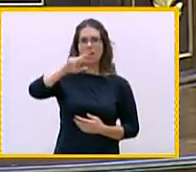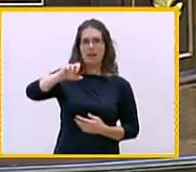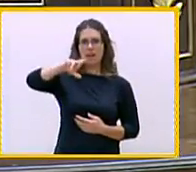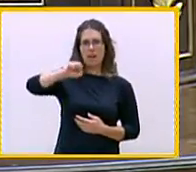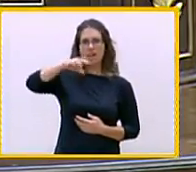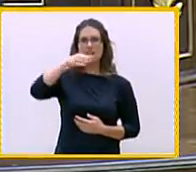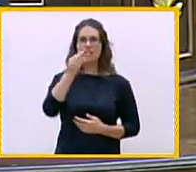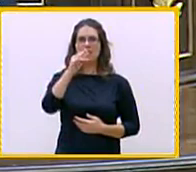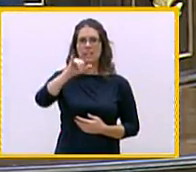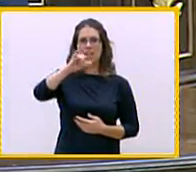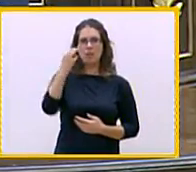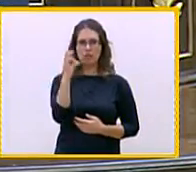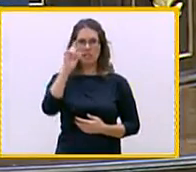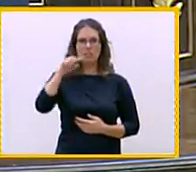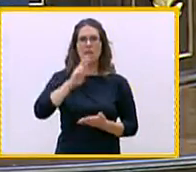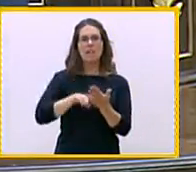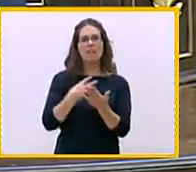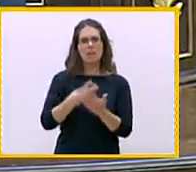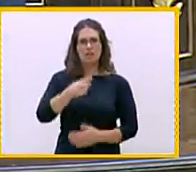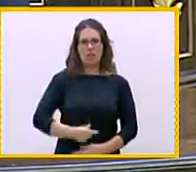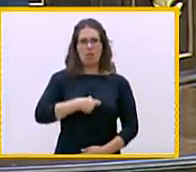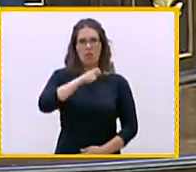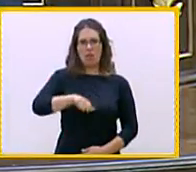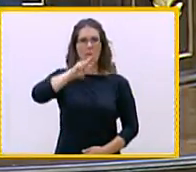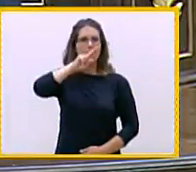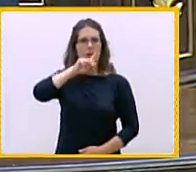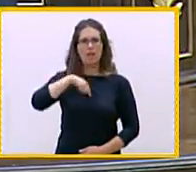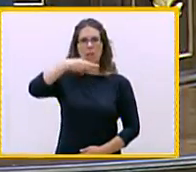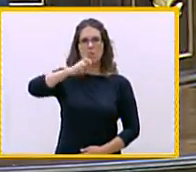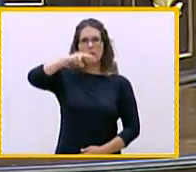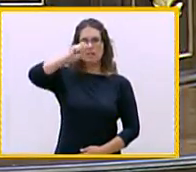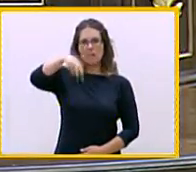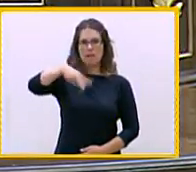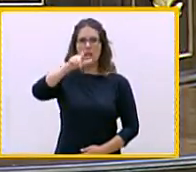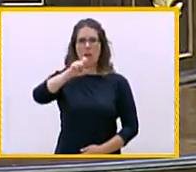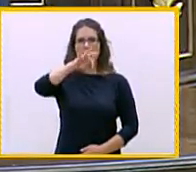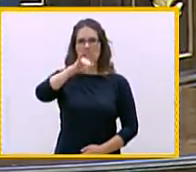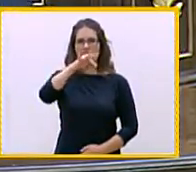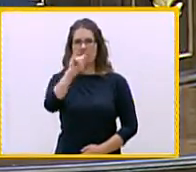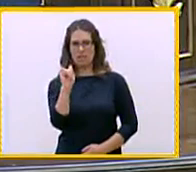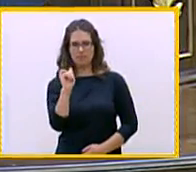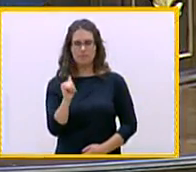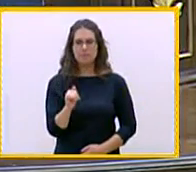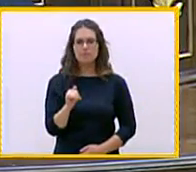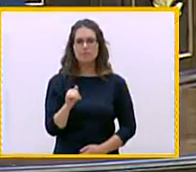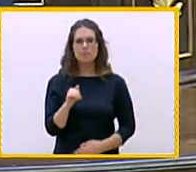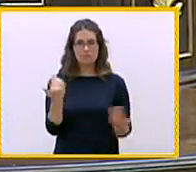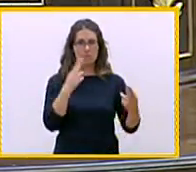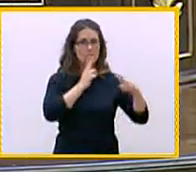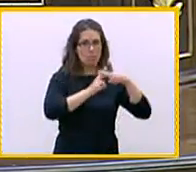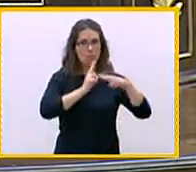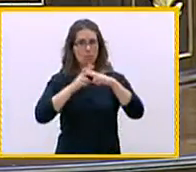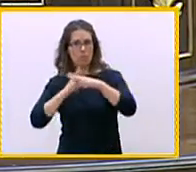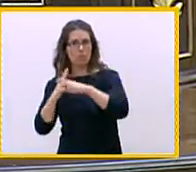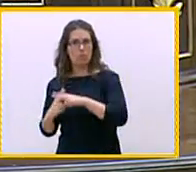y el intérprete civil Menan Latifi Asahari. Que la mención de sus nombres